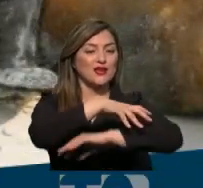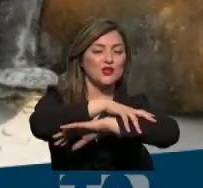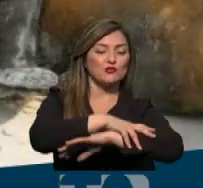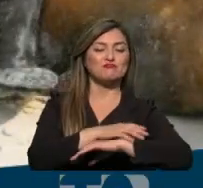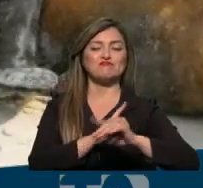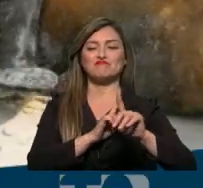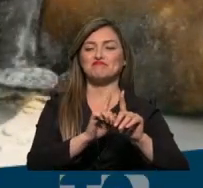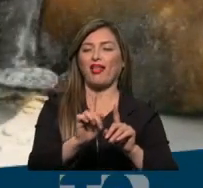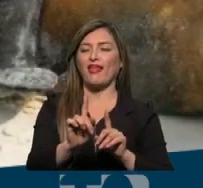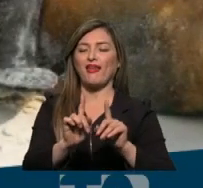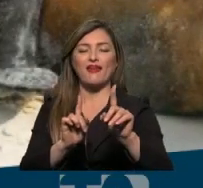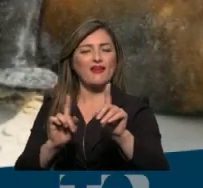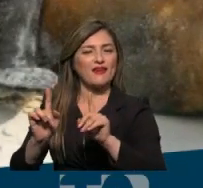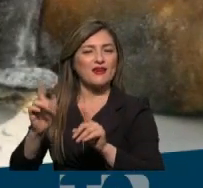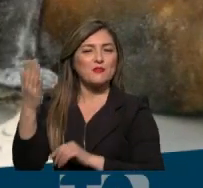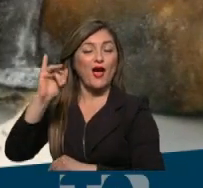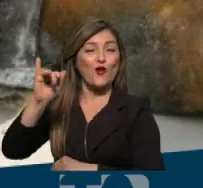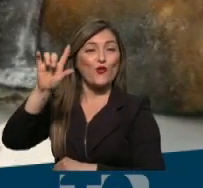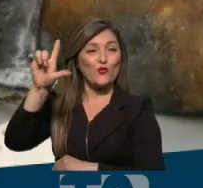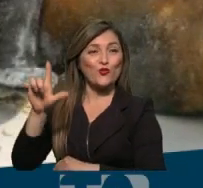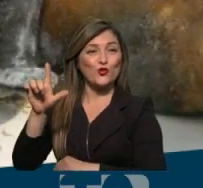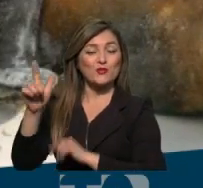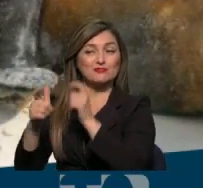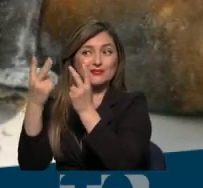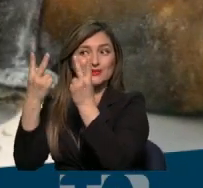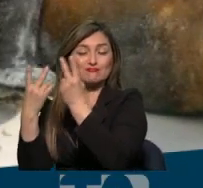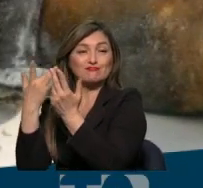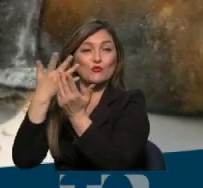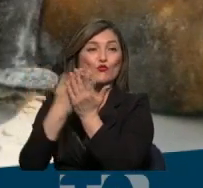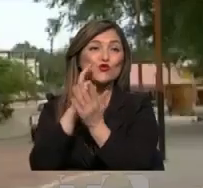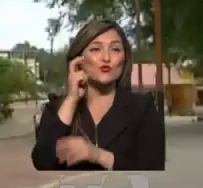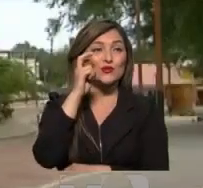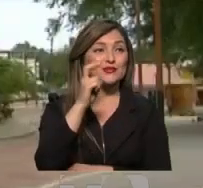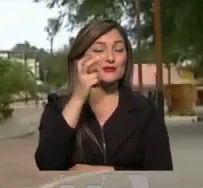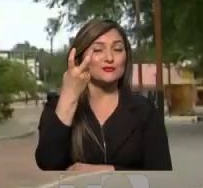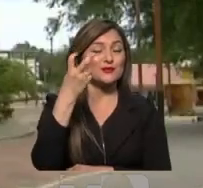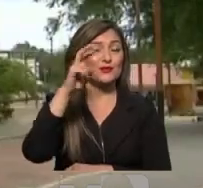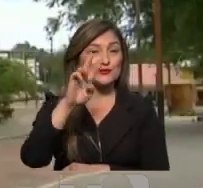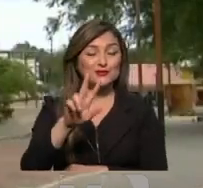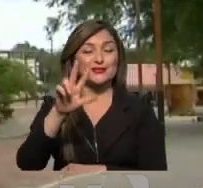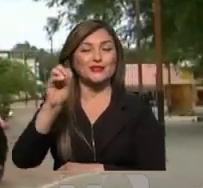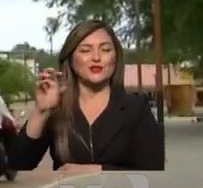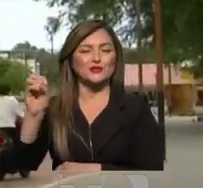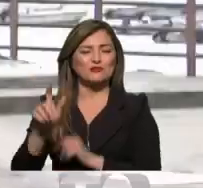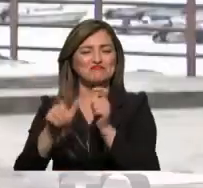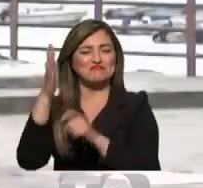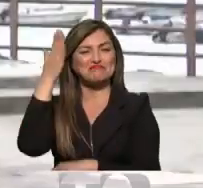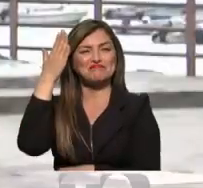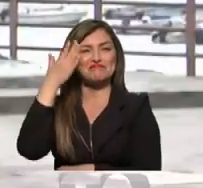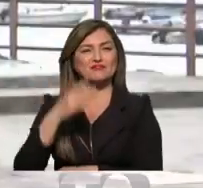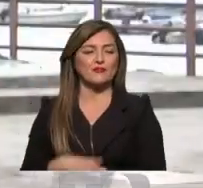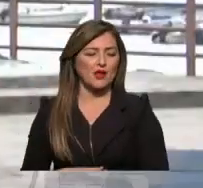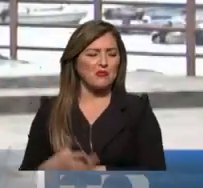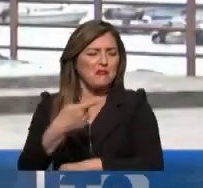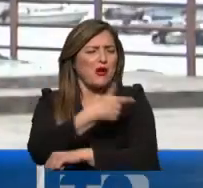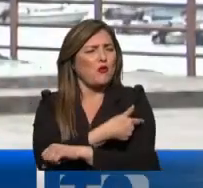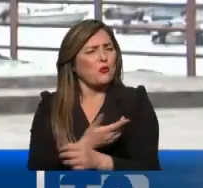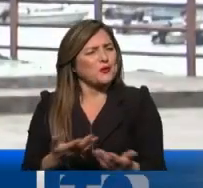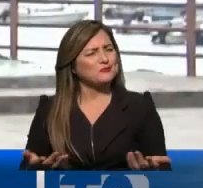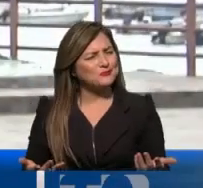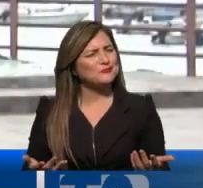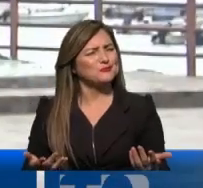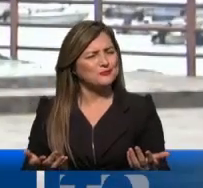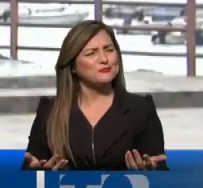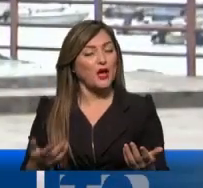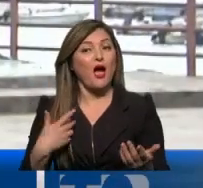las islas recibieron a 13.240 turistas. Y los residentes saben por qué. El tema de vacunación ha dado un